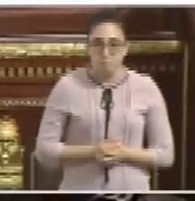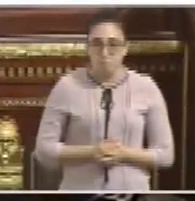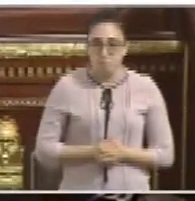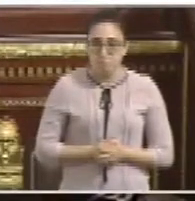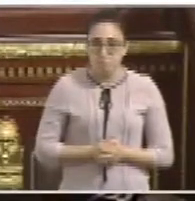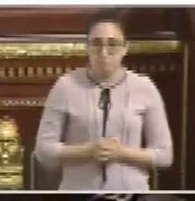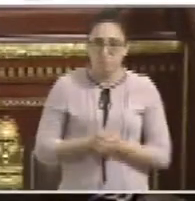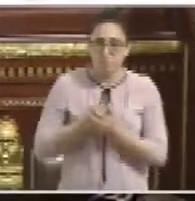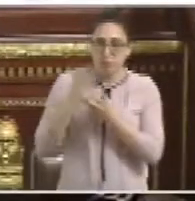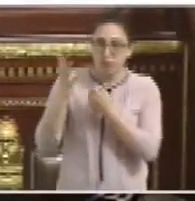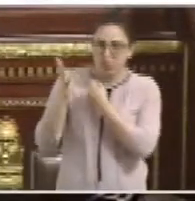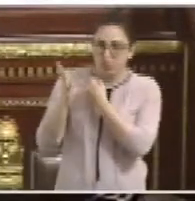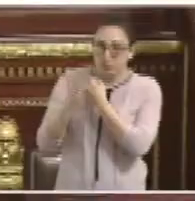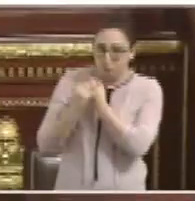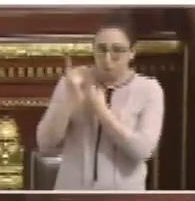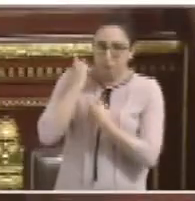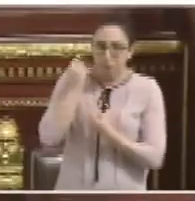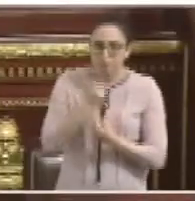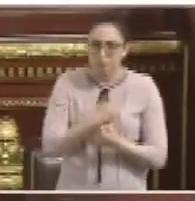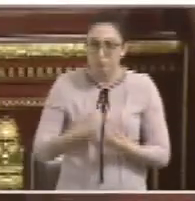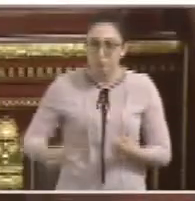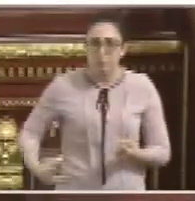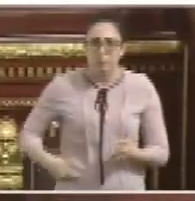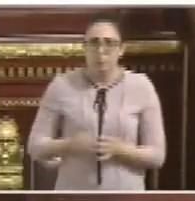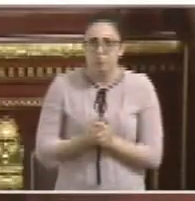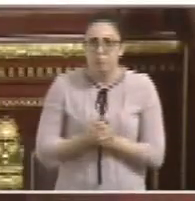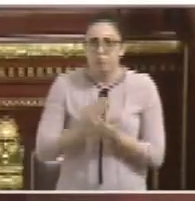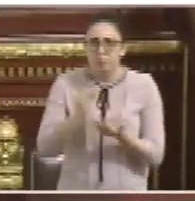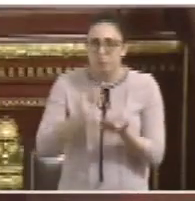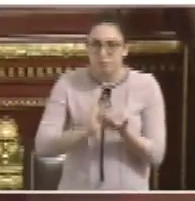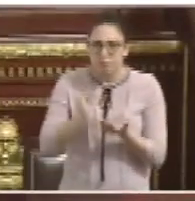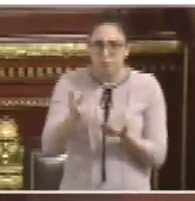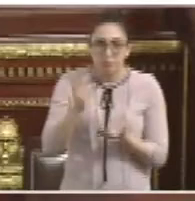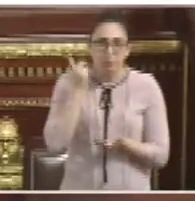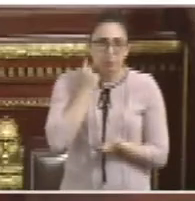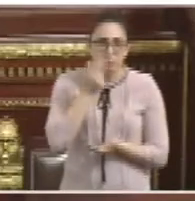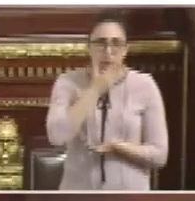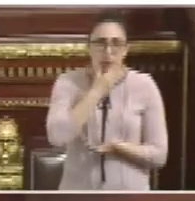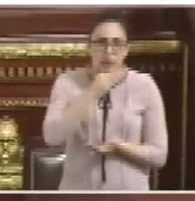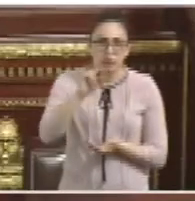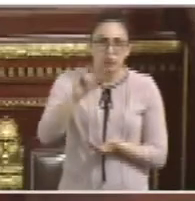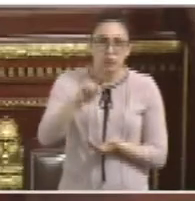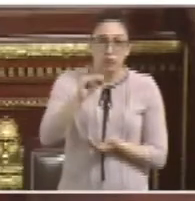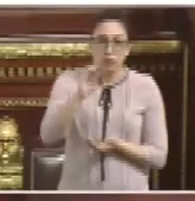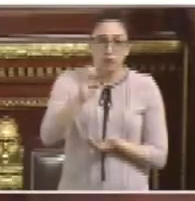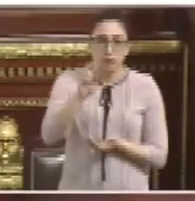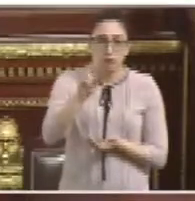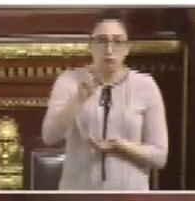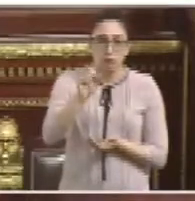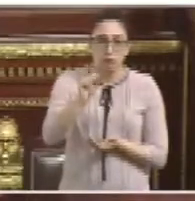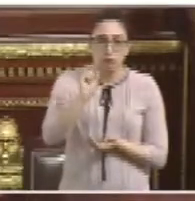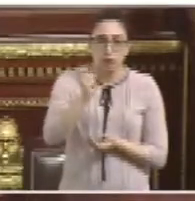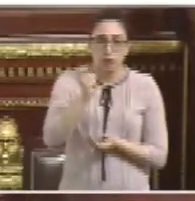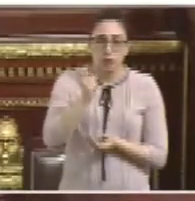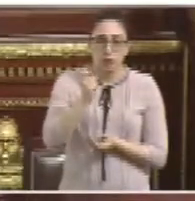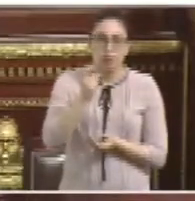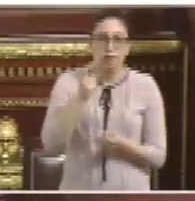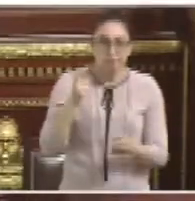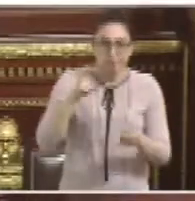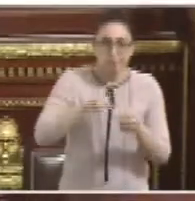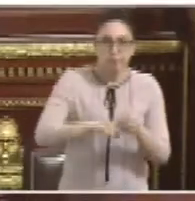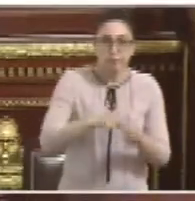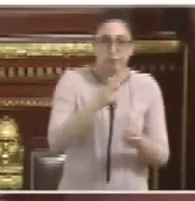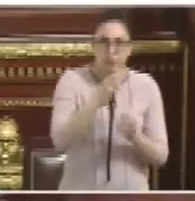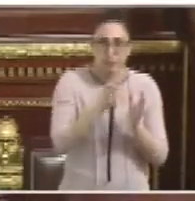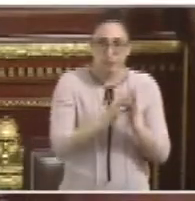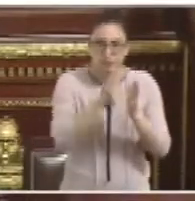Con su venia, diputado presidente, agradezco al diputado Jesús Martín del Campo que suscriba este punto de acuerdo